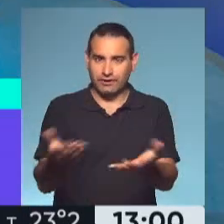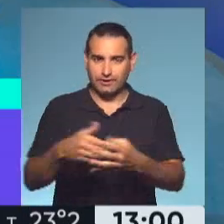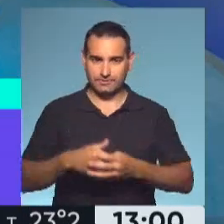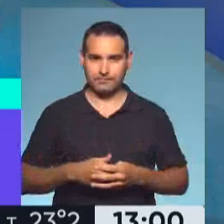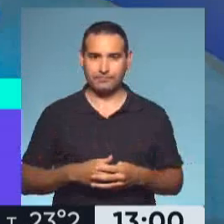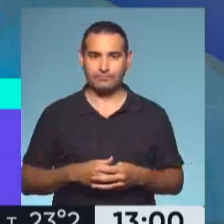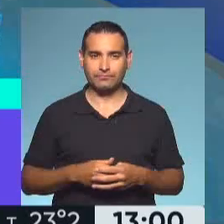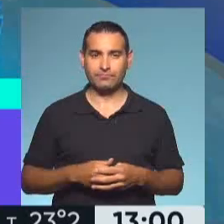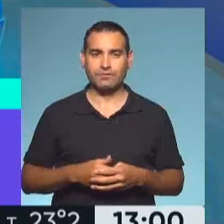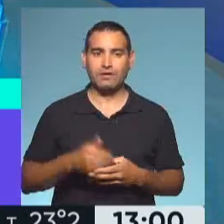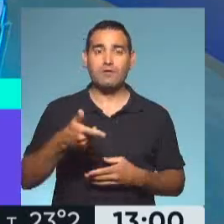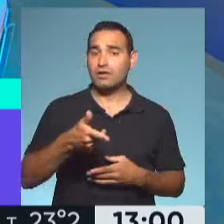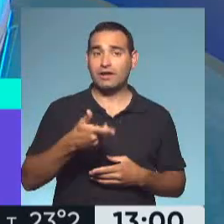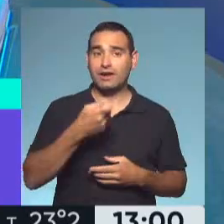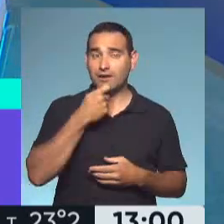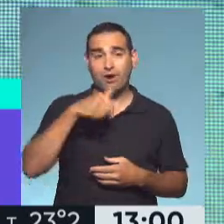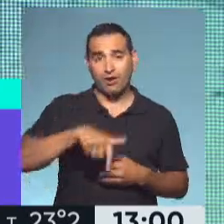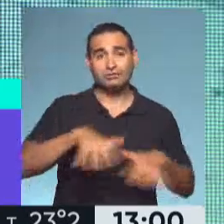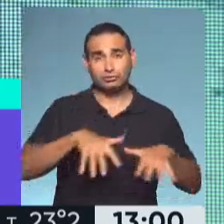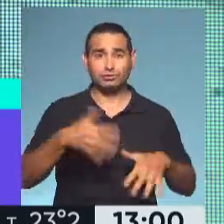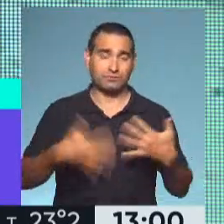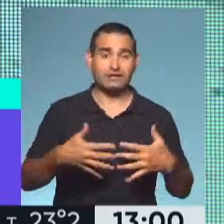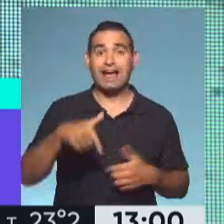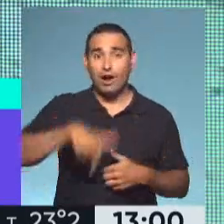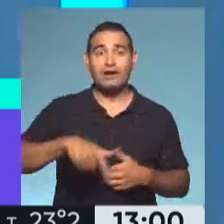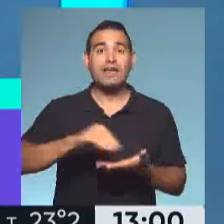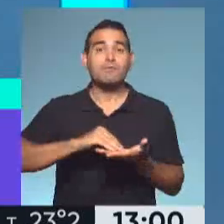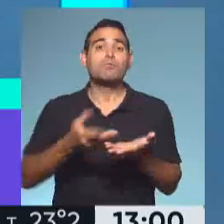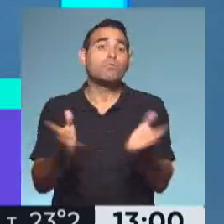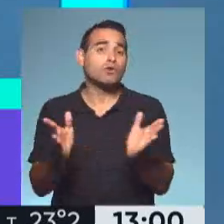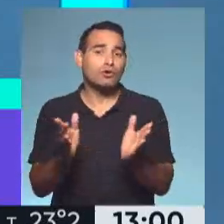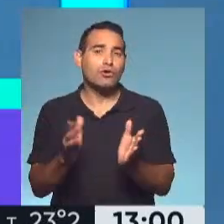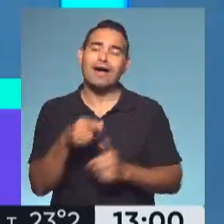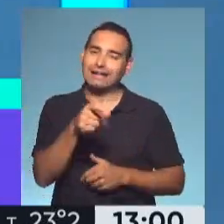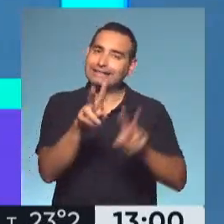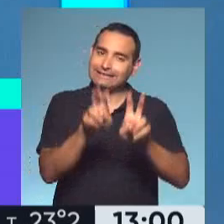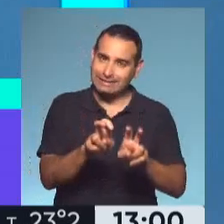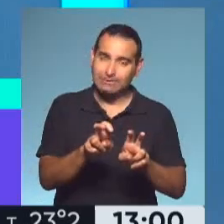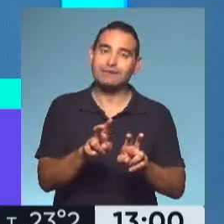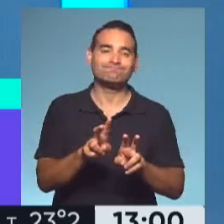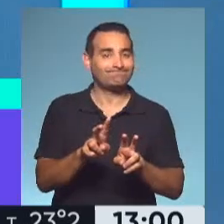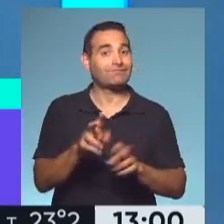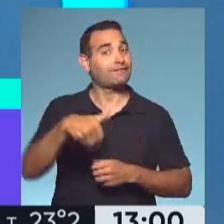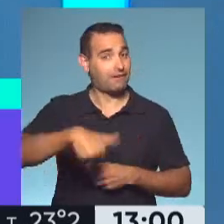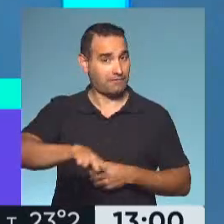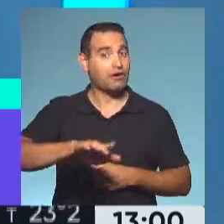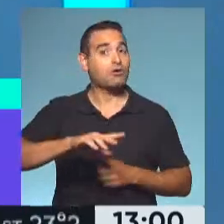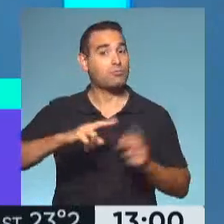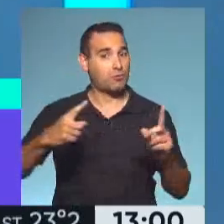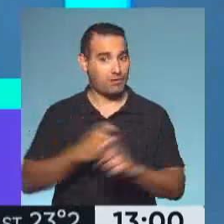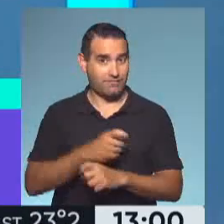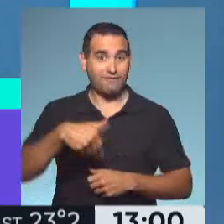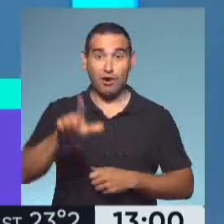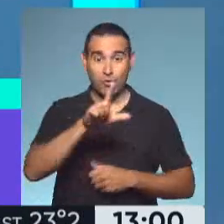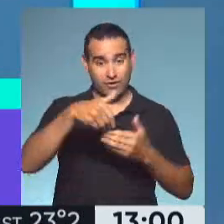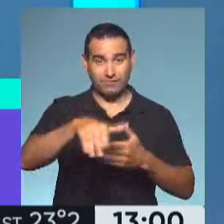cualquier contexto de emergencia como el que estamos atravesando, digo por los empleados públicos. Ahora voy a ese tema porque es un tema que va a venir con mucho problema a partir del lunes. Bien. Digo a